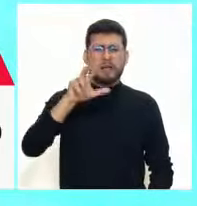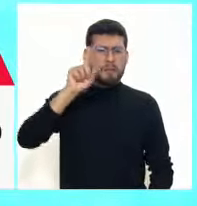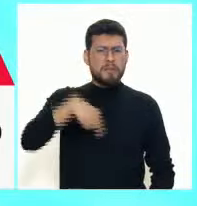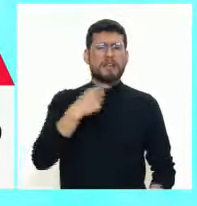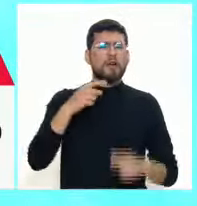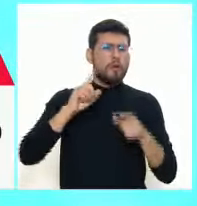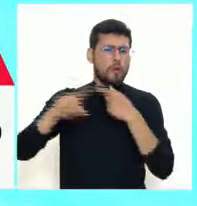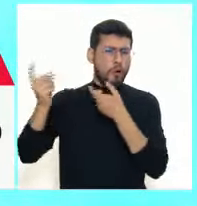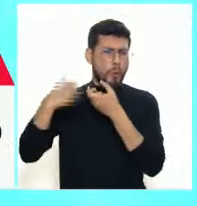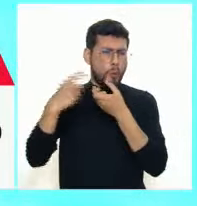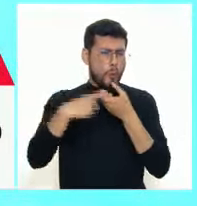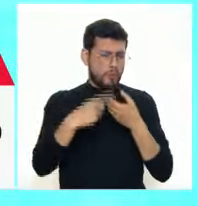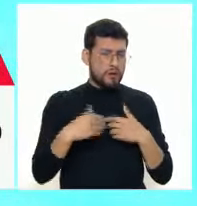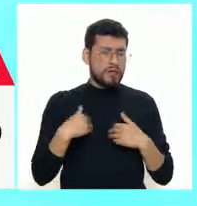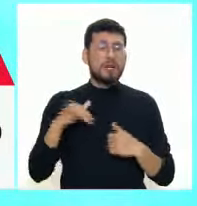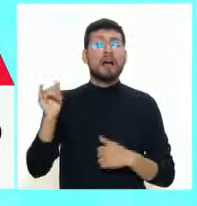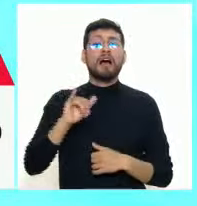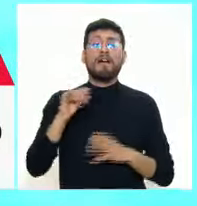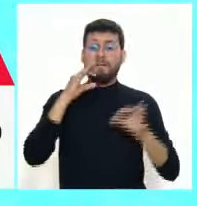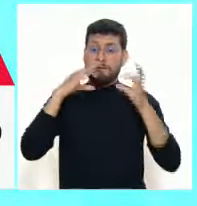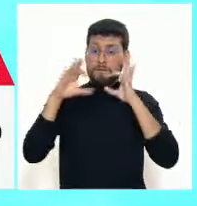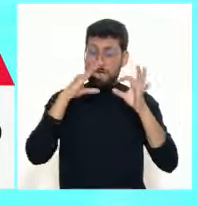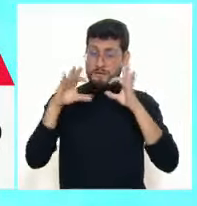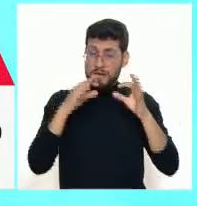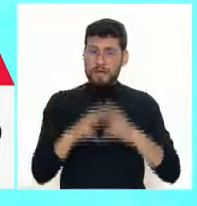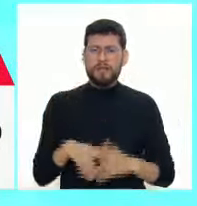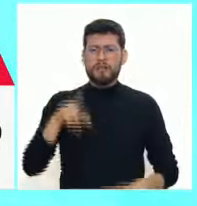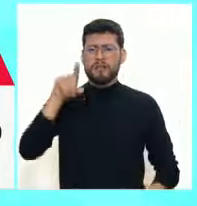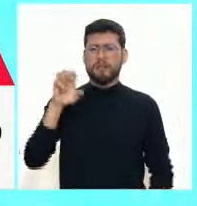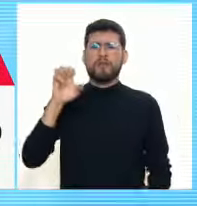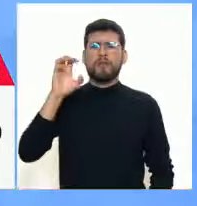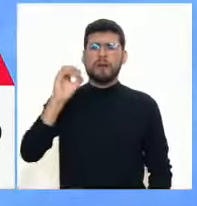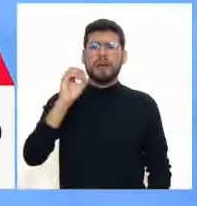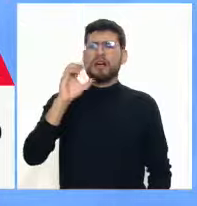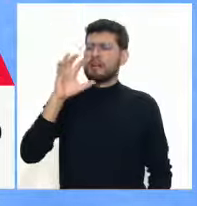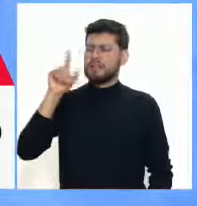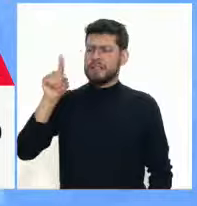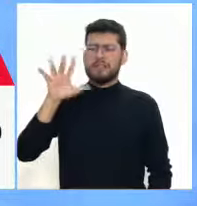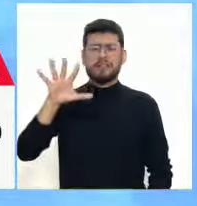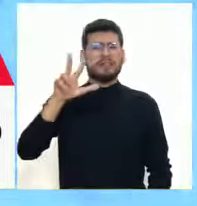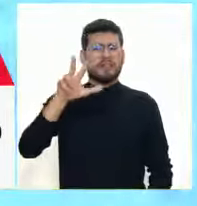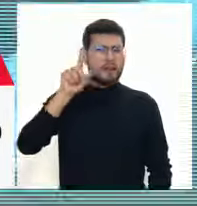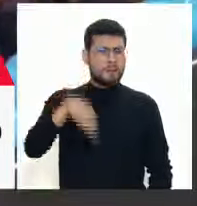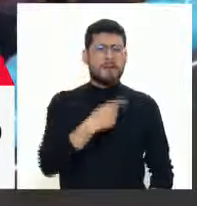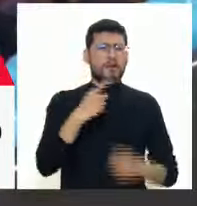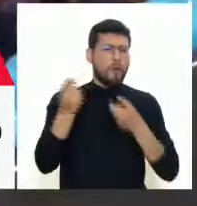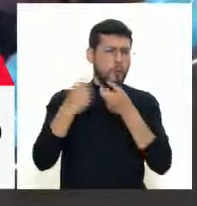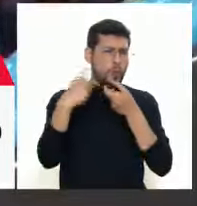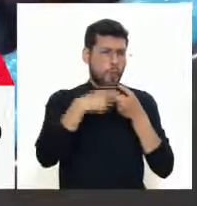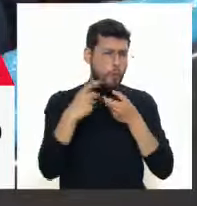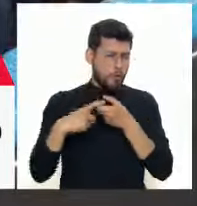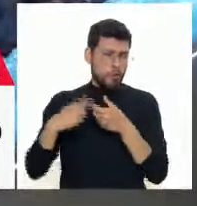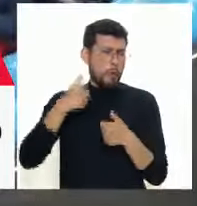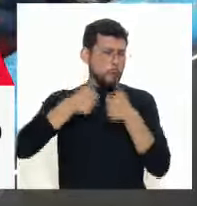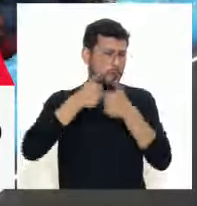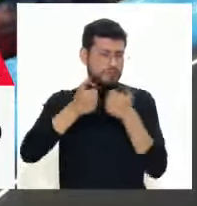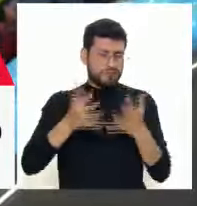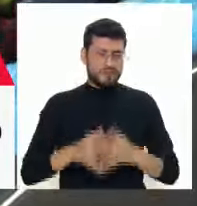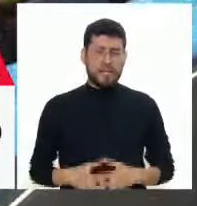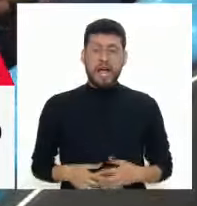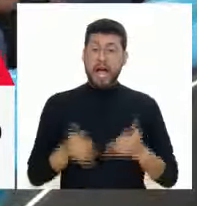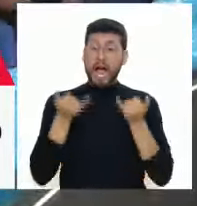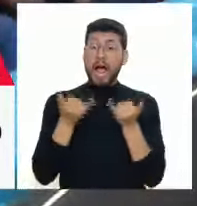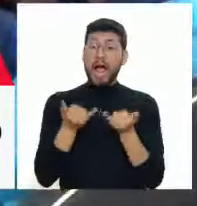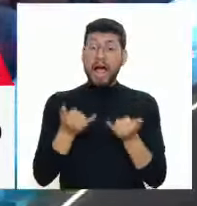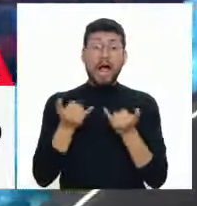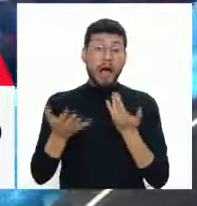53.400 seguidores. Asimismo está en el Facebook con 156.000 seguidores. Y ahora